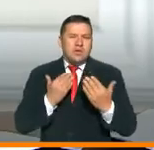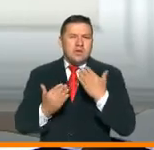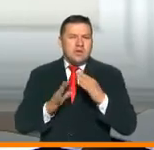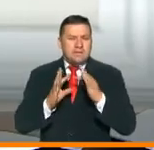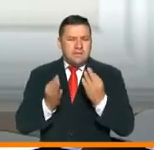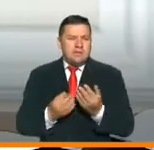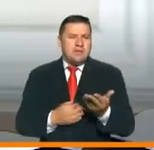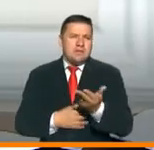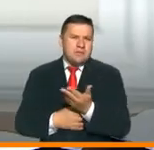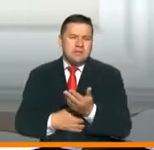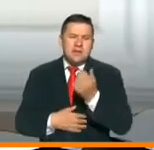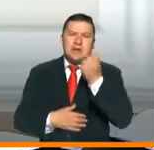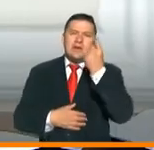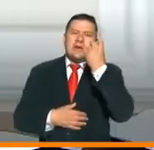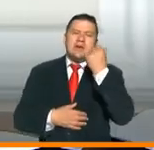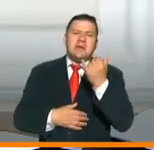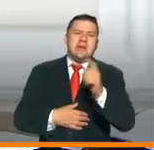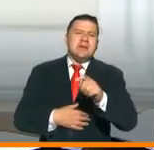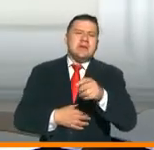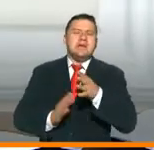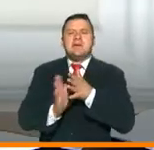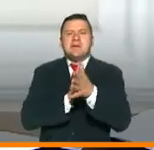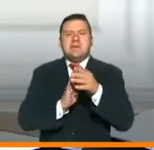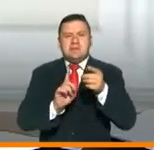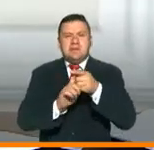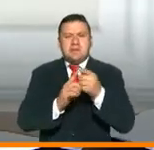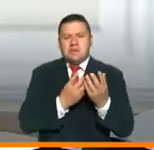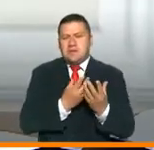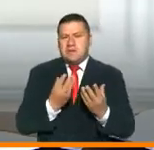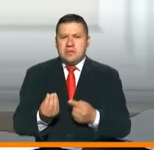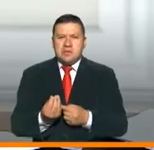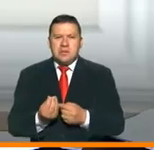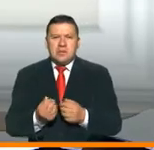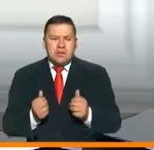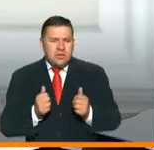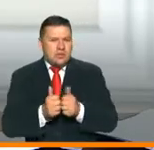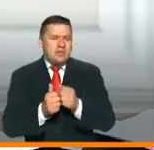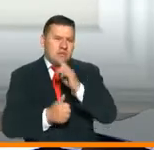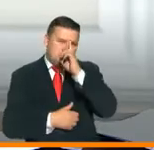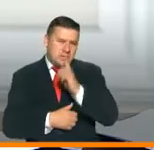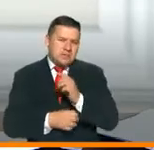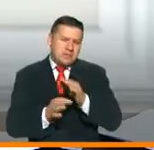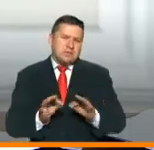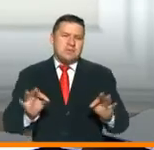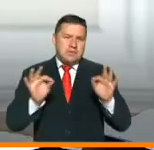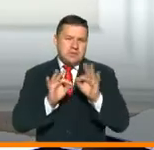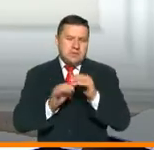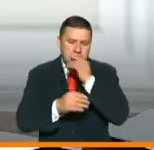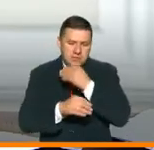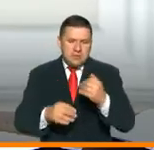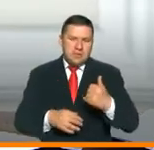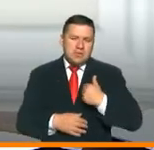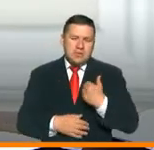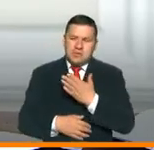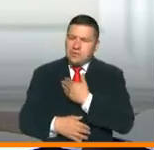las familias que entendemos que necesitan información de primera mano para acompañar esta decisión que es tan importante para los niños y los jóvenes, presidente.